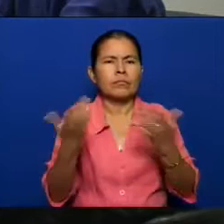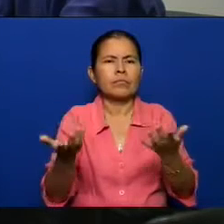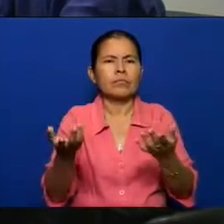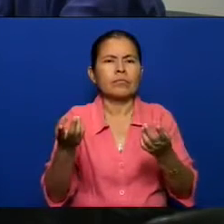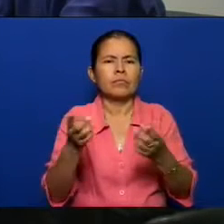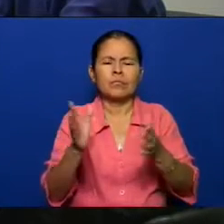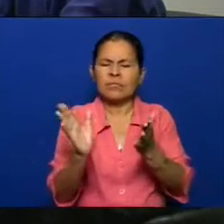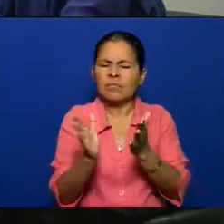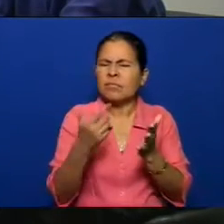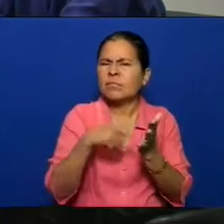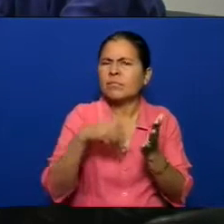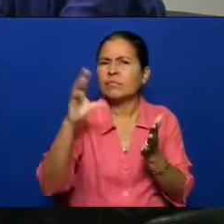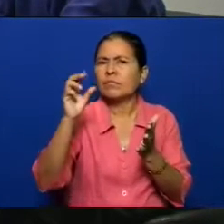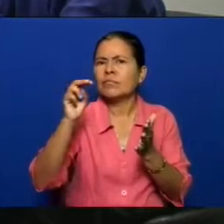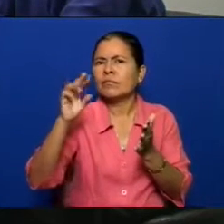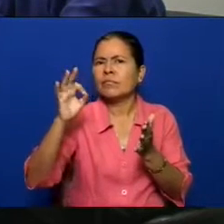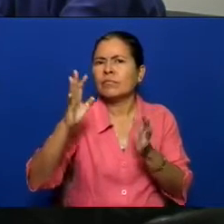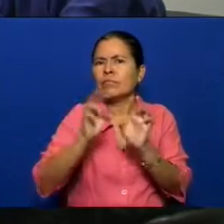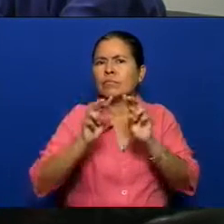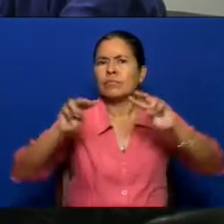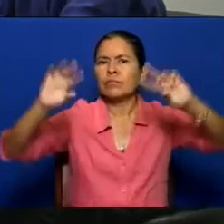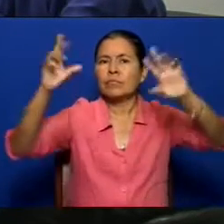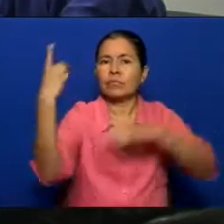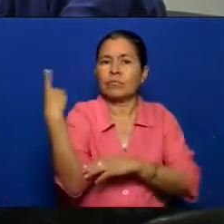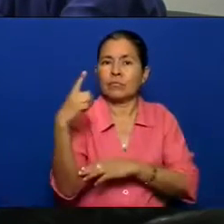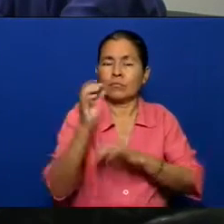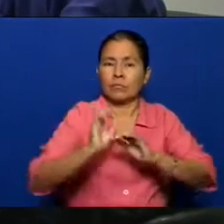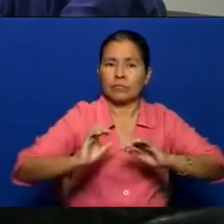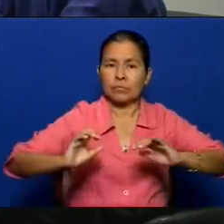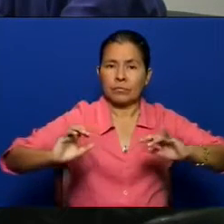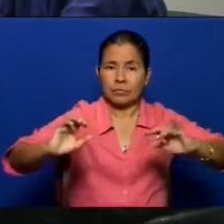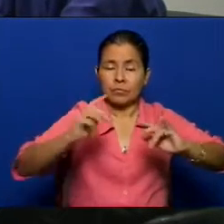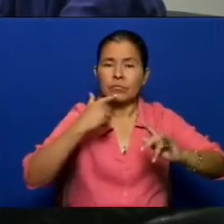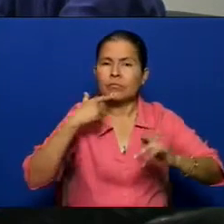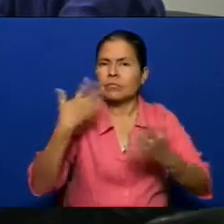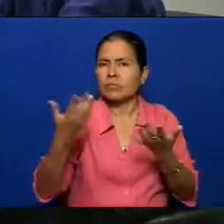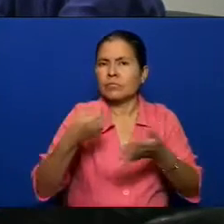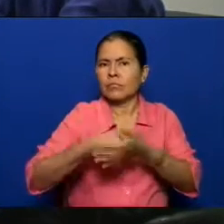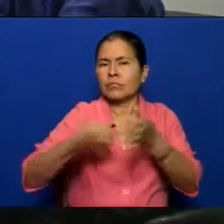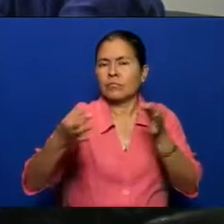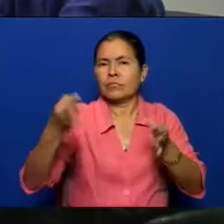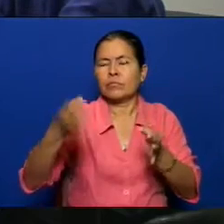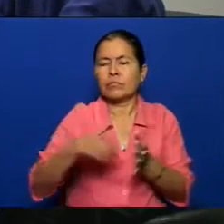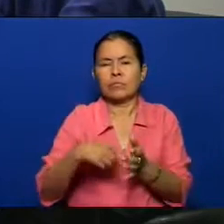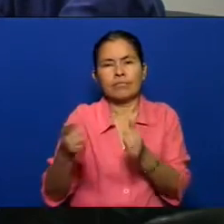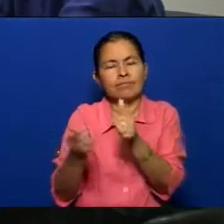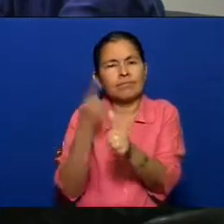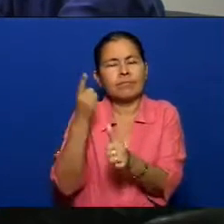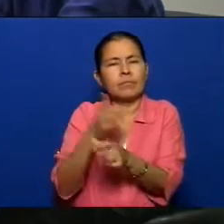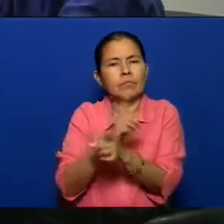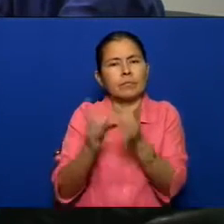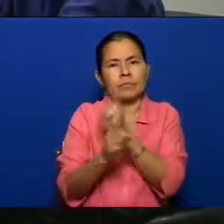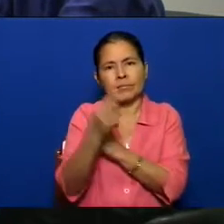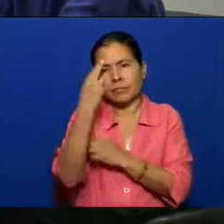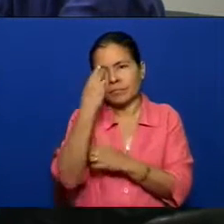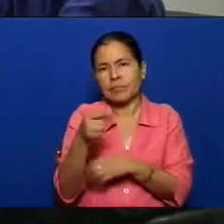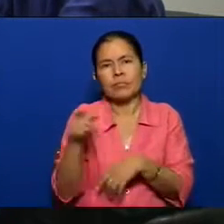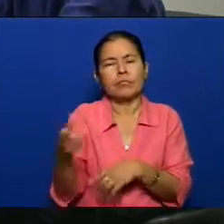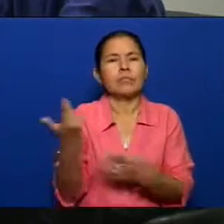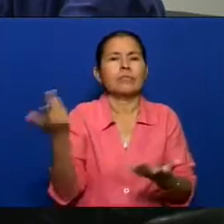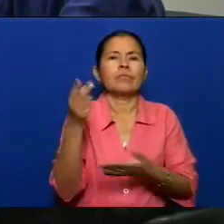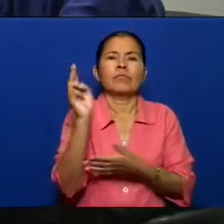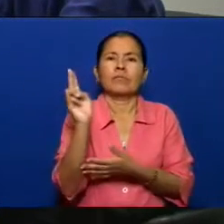convención y las implicaciones jurídicas que ésta tiene, debo de hacer un reconocimiento a UNICEF. Gracias.